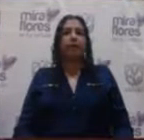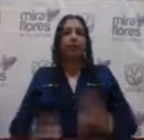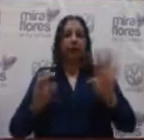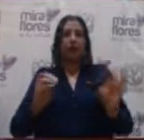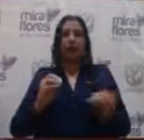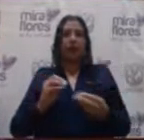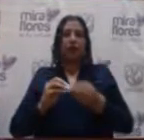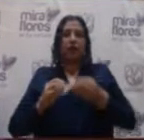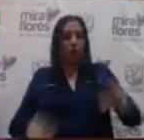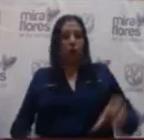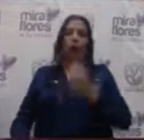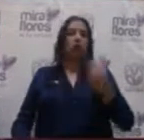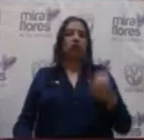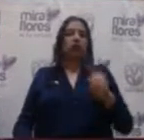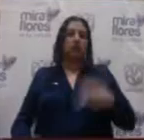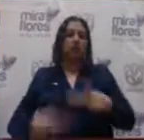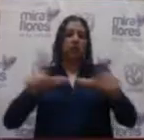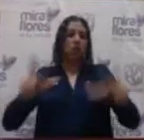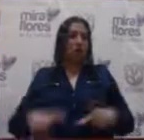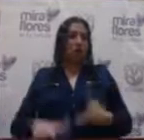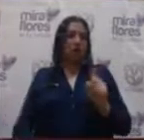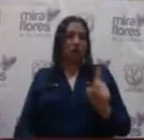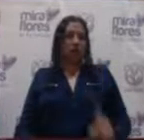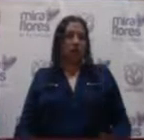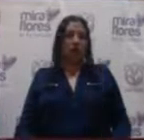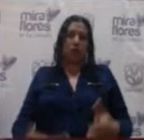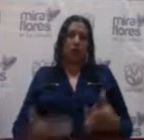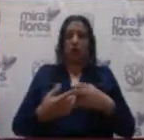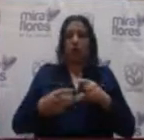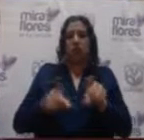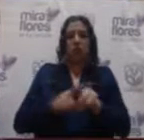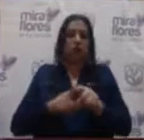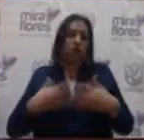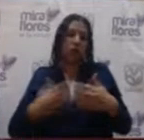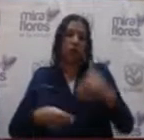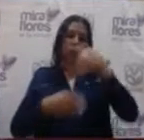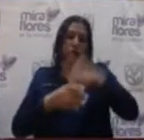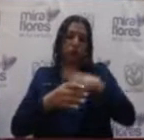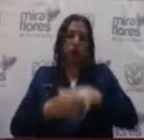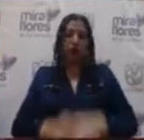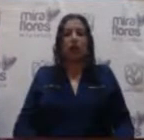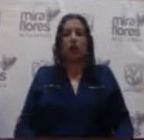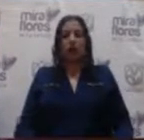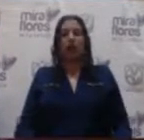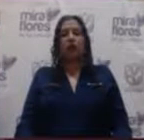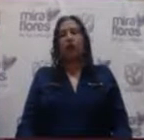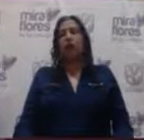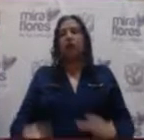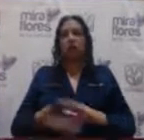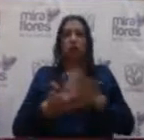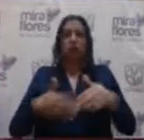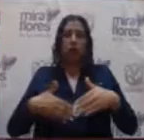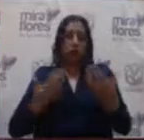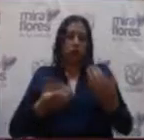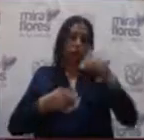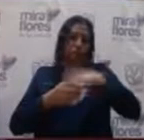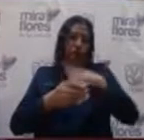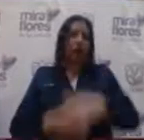jurisdicción. Sin embargo, lo vamos a votar, porque tenemos el, usted pide y vamos a ver, lo sometemos a